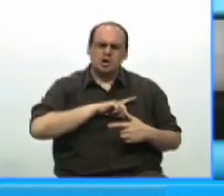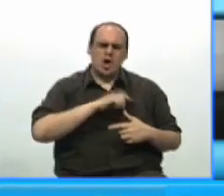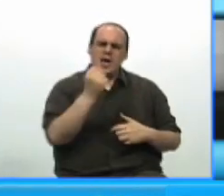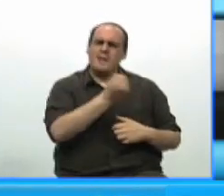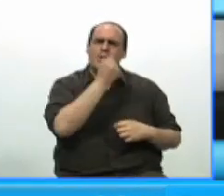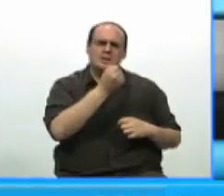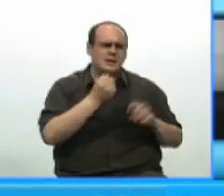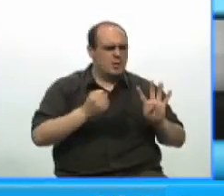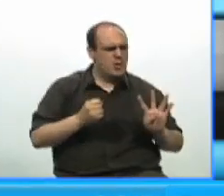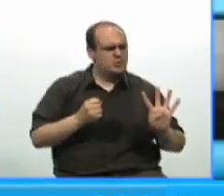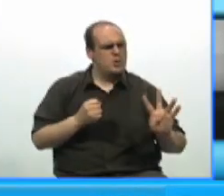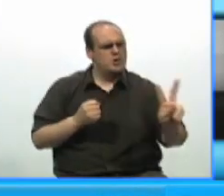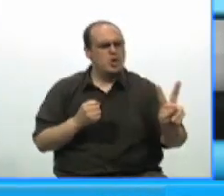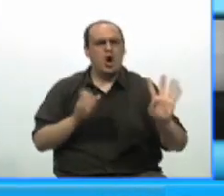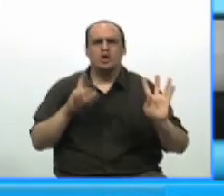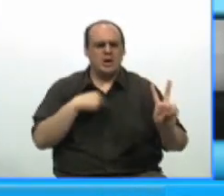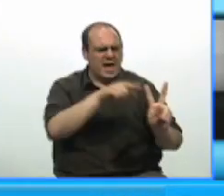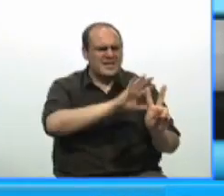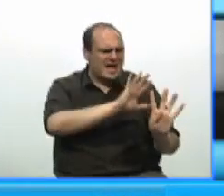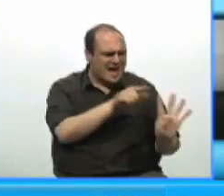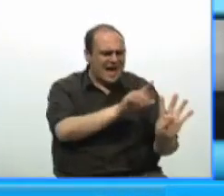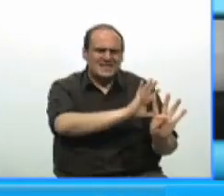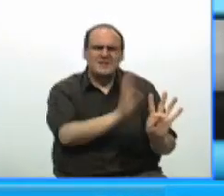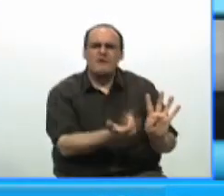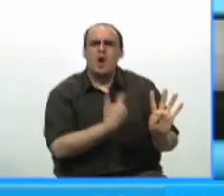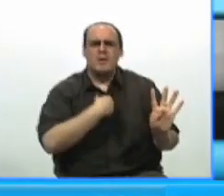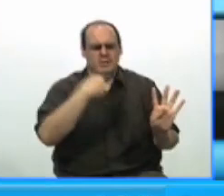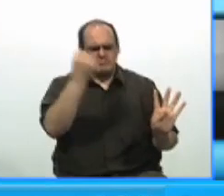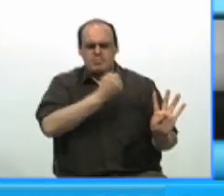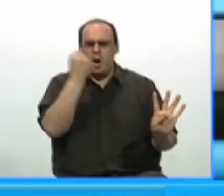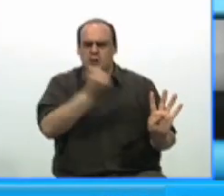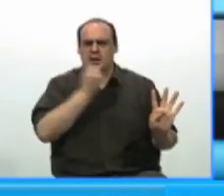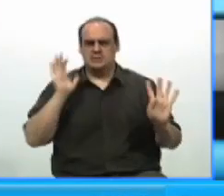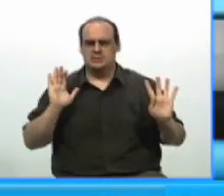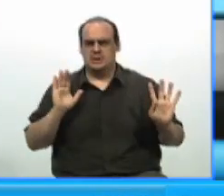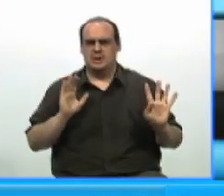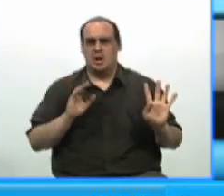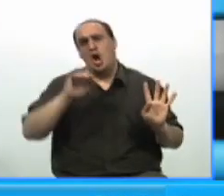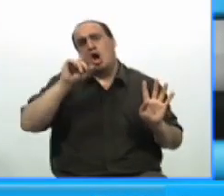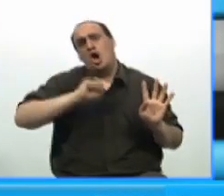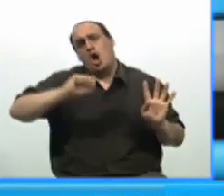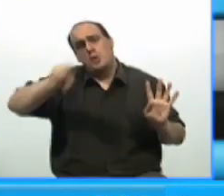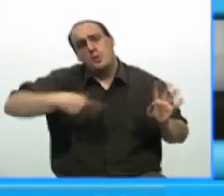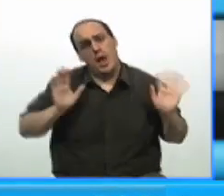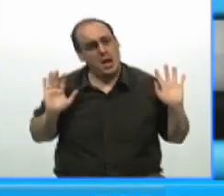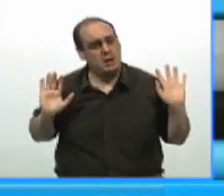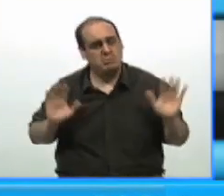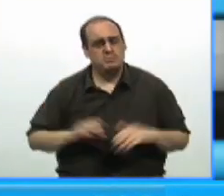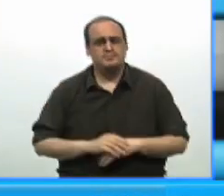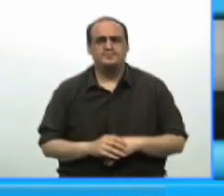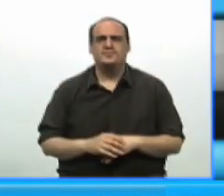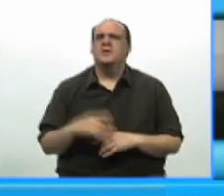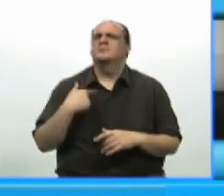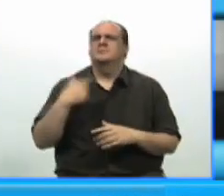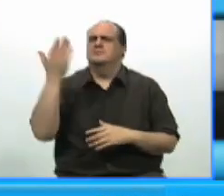es consecuencia de la competencia y es parte de la formación, pero no es lo más importante. Claudio, te quiero llevar un ratito a lo que ha